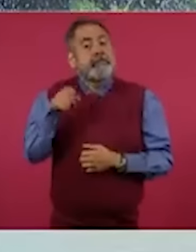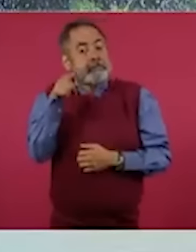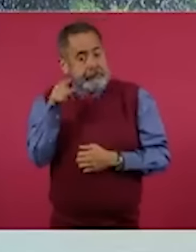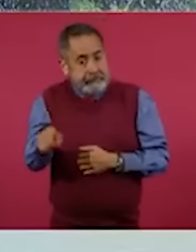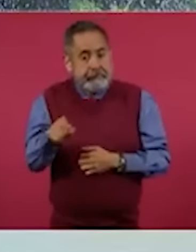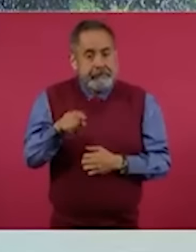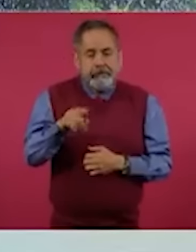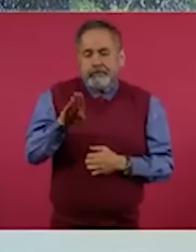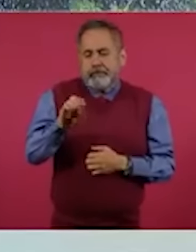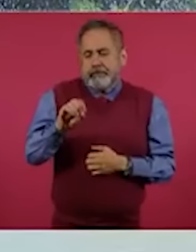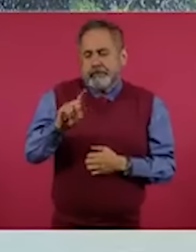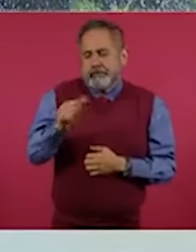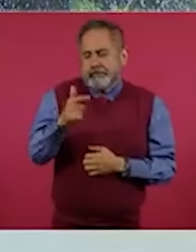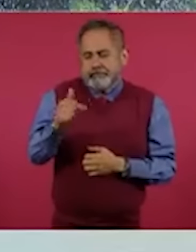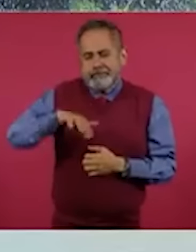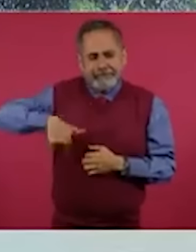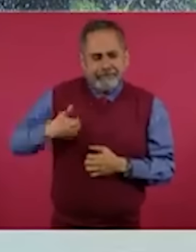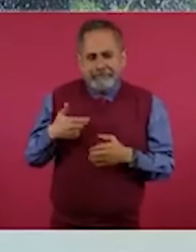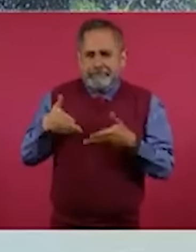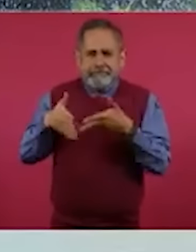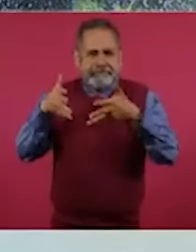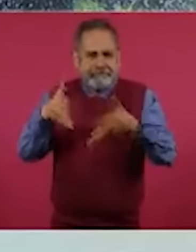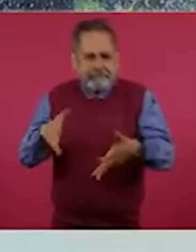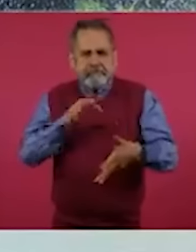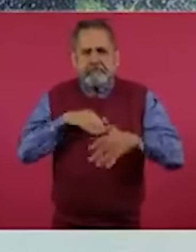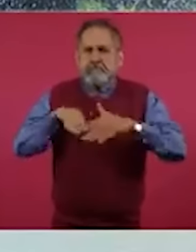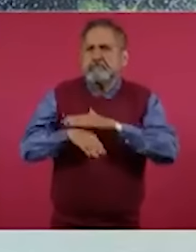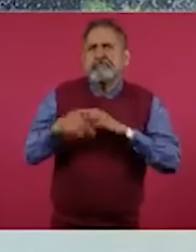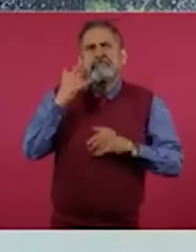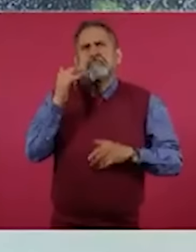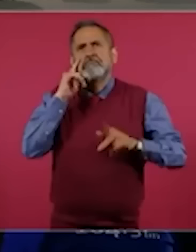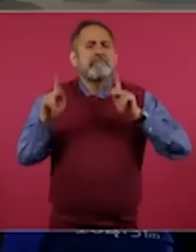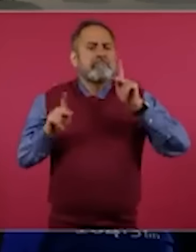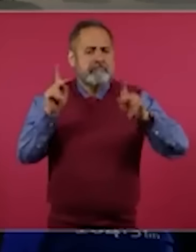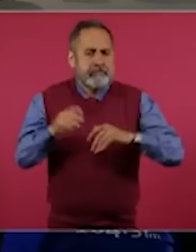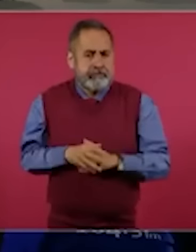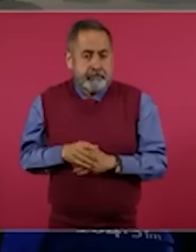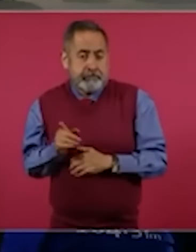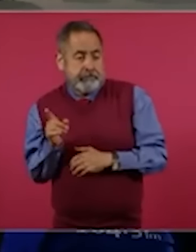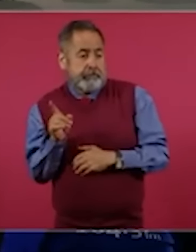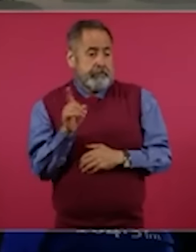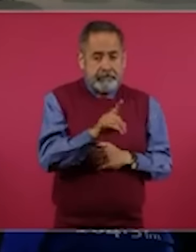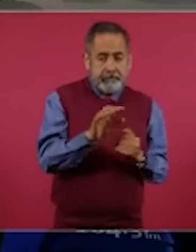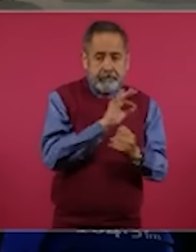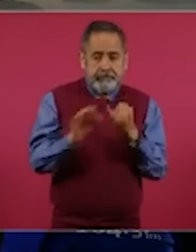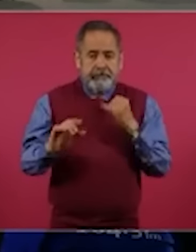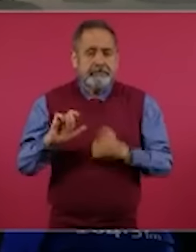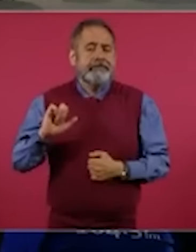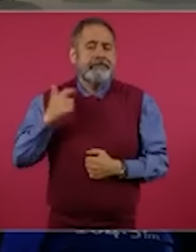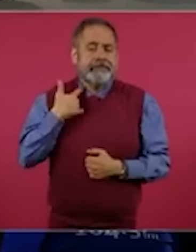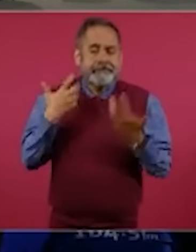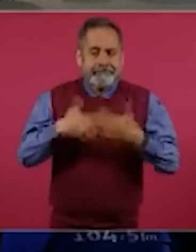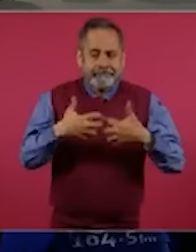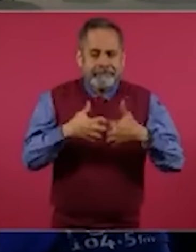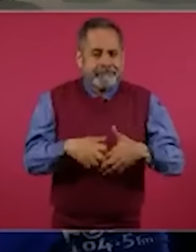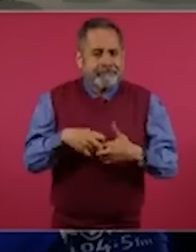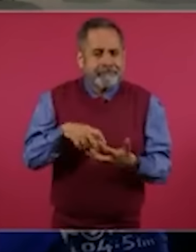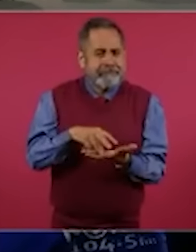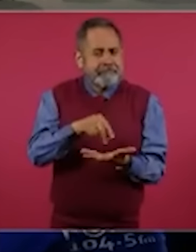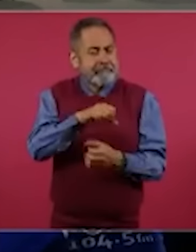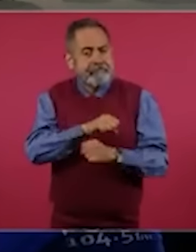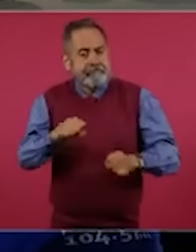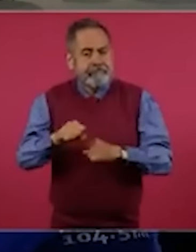tendrá pues un carácter especial porque será visitable. Y terminamos aquí con la exfábrica de pólvora, siglo XVIII,